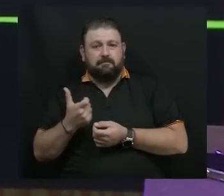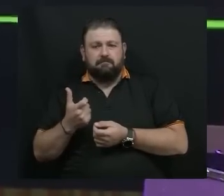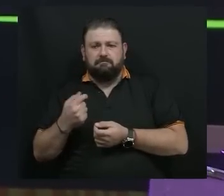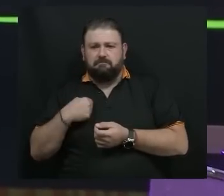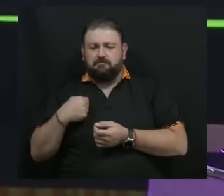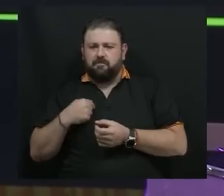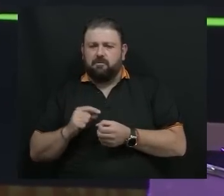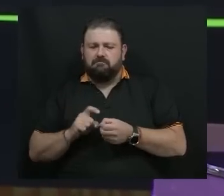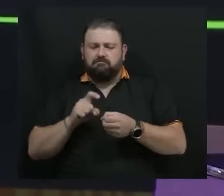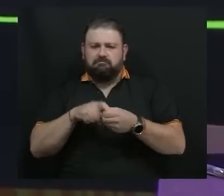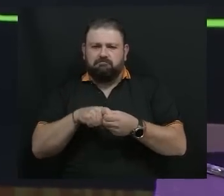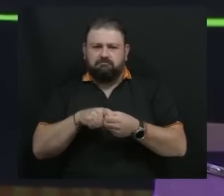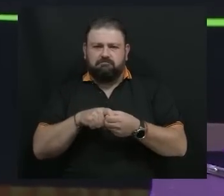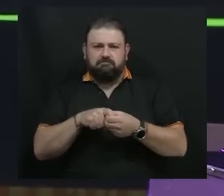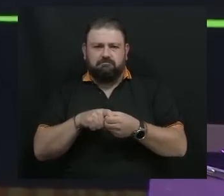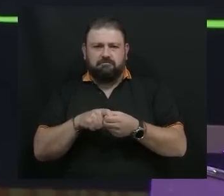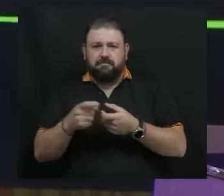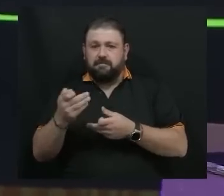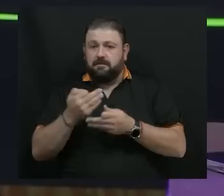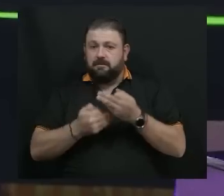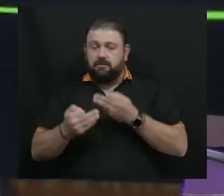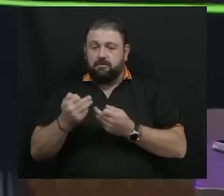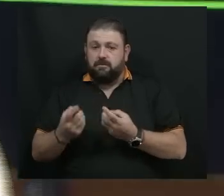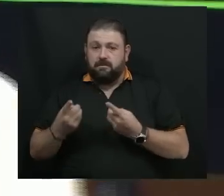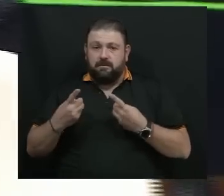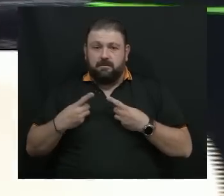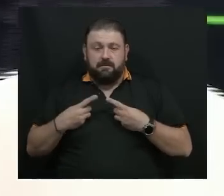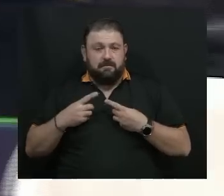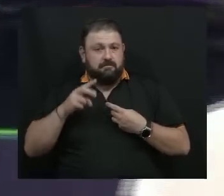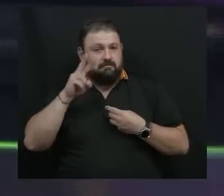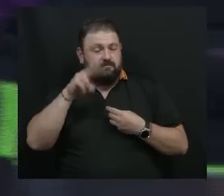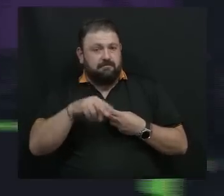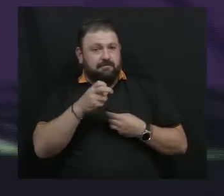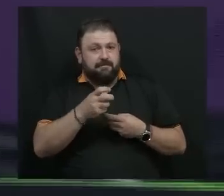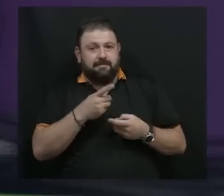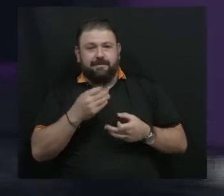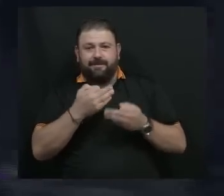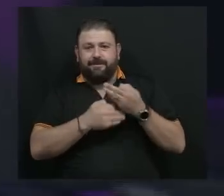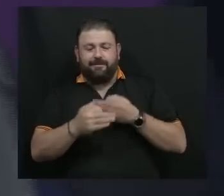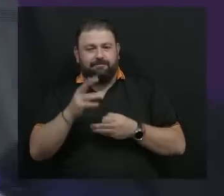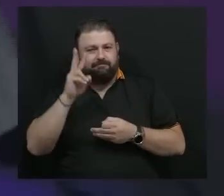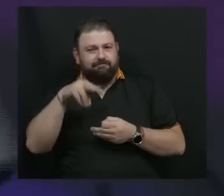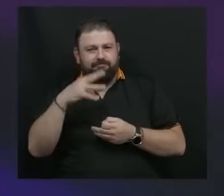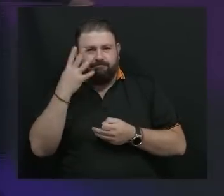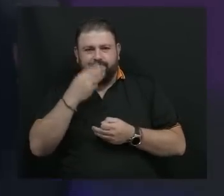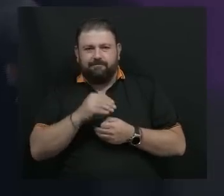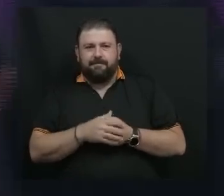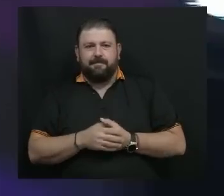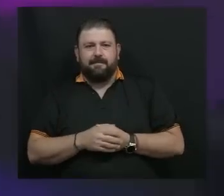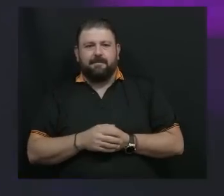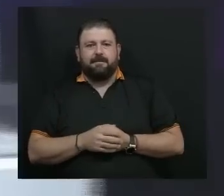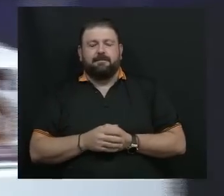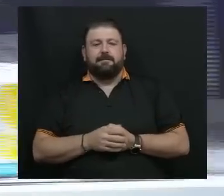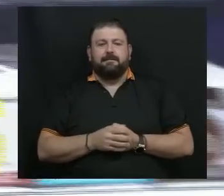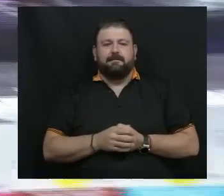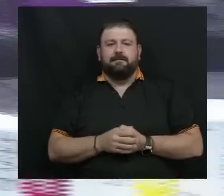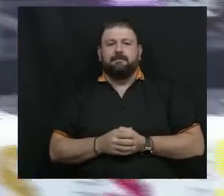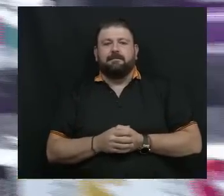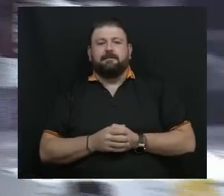inscribes, te entregan una super herramienta. Aquí la vemos. Nina, agarras la de Seitú, porfa.